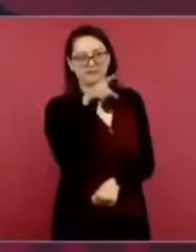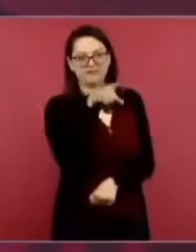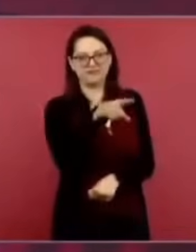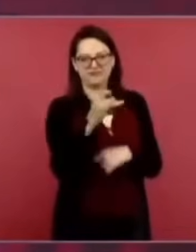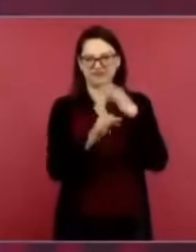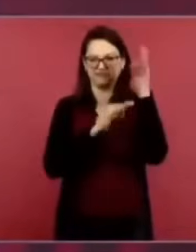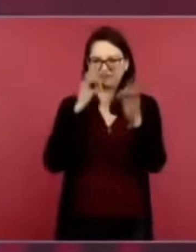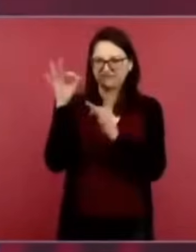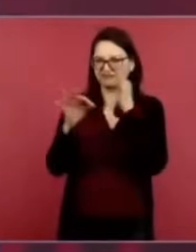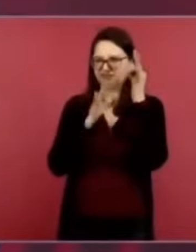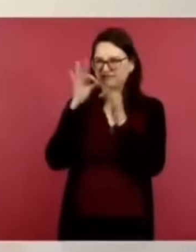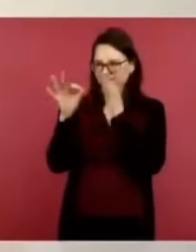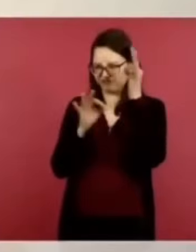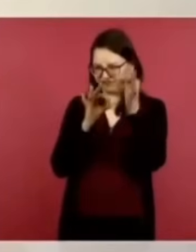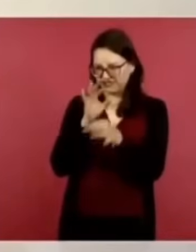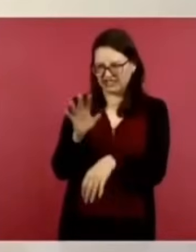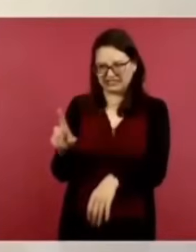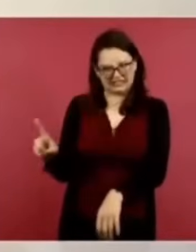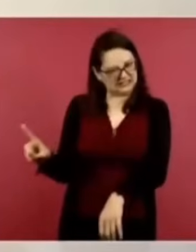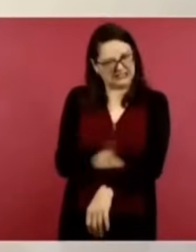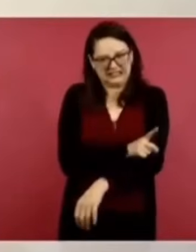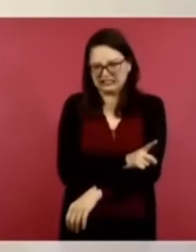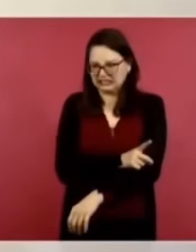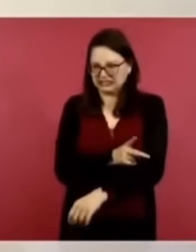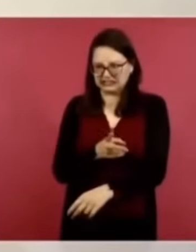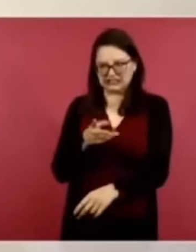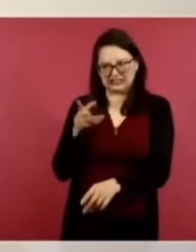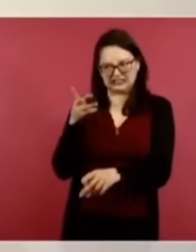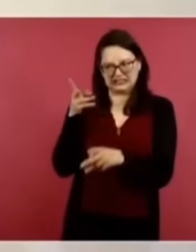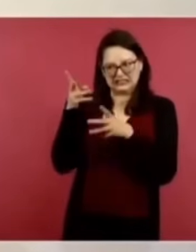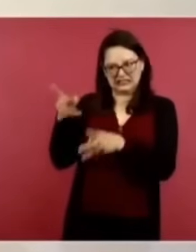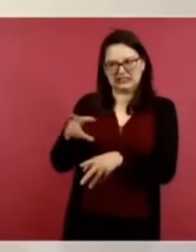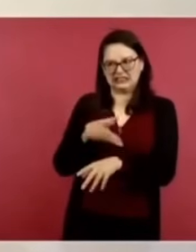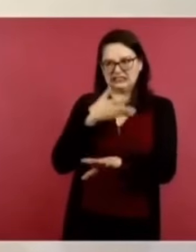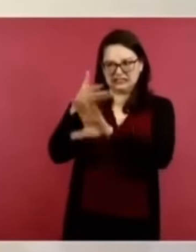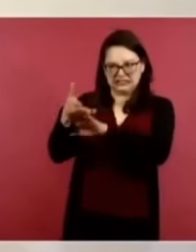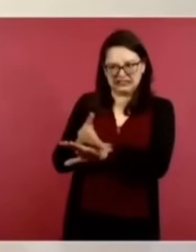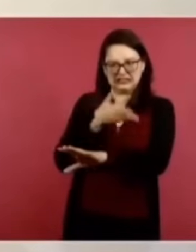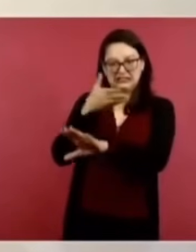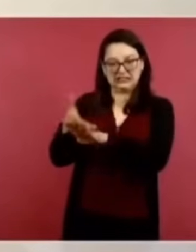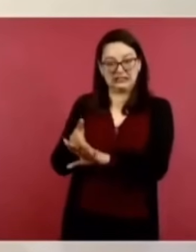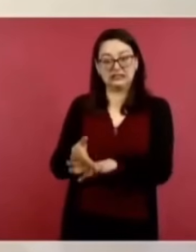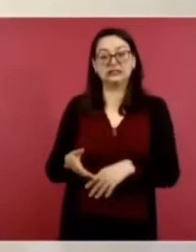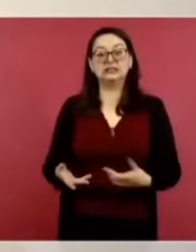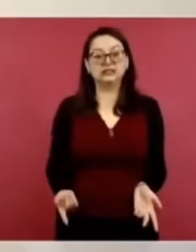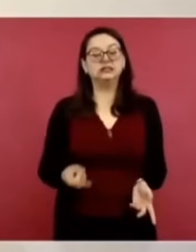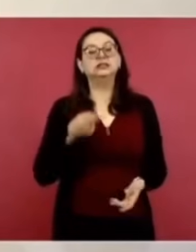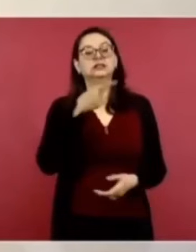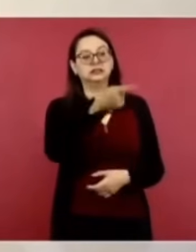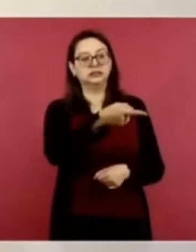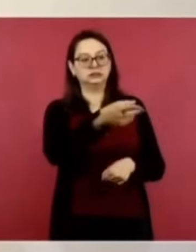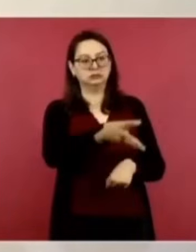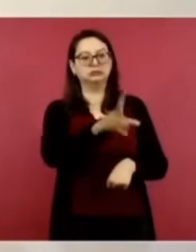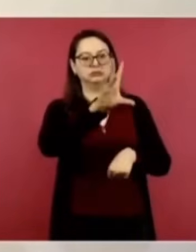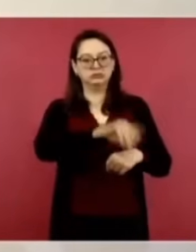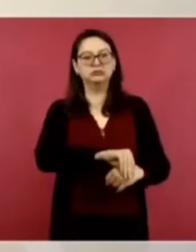incapacidad del gobierno y abriendo el micrófono para que me mienten la madre